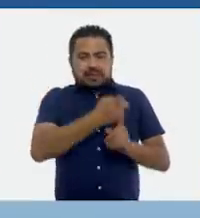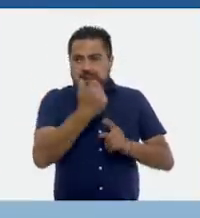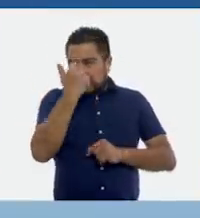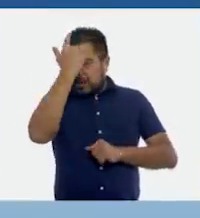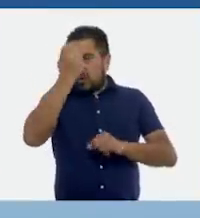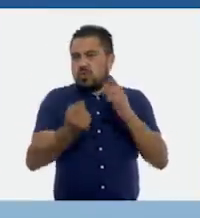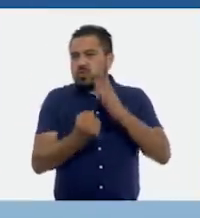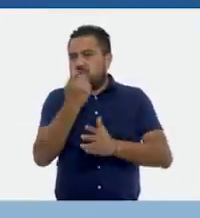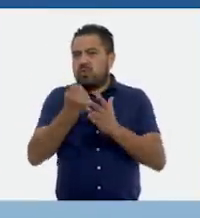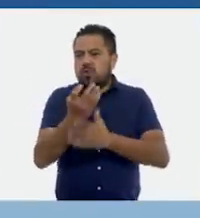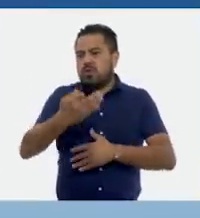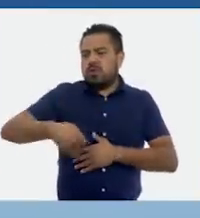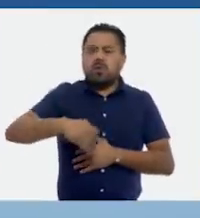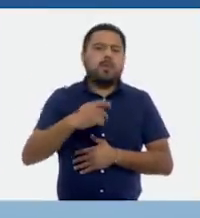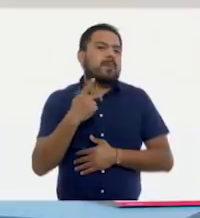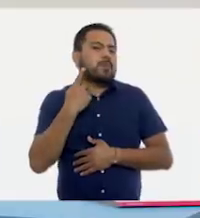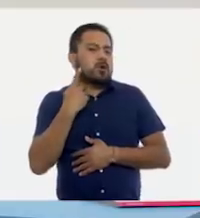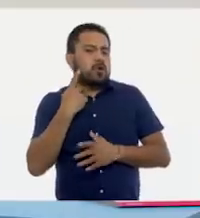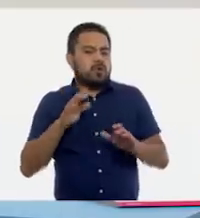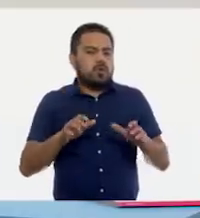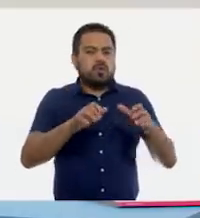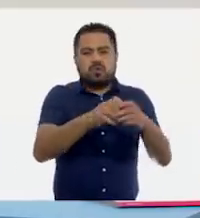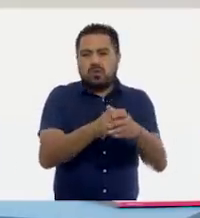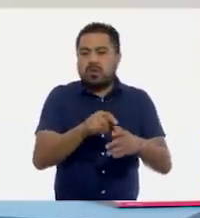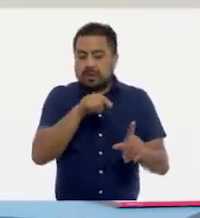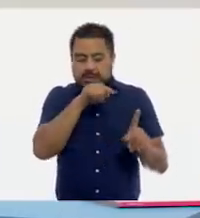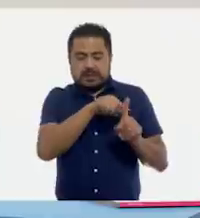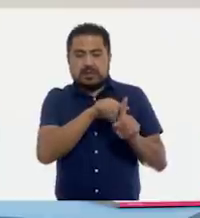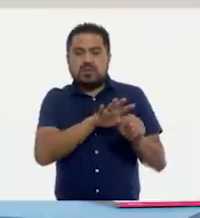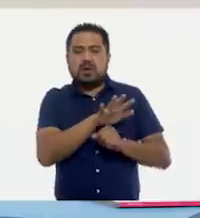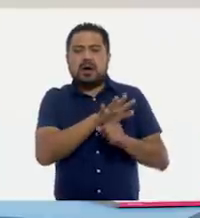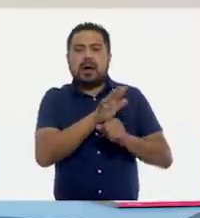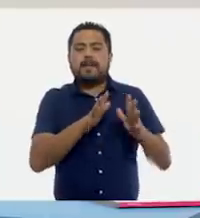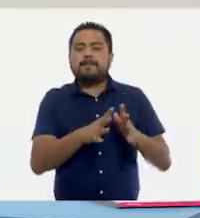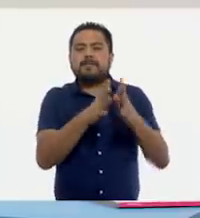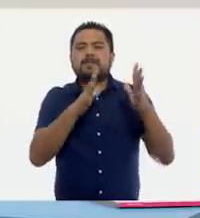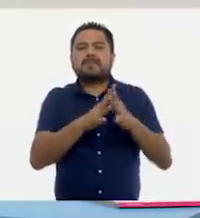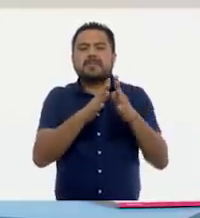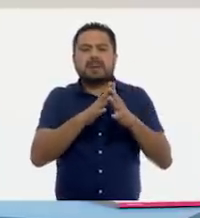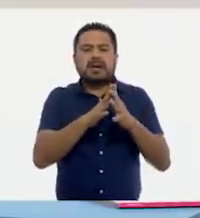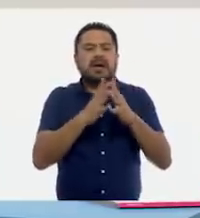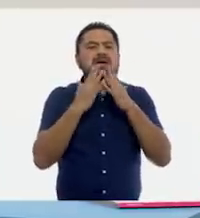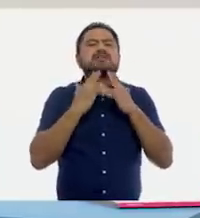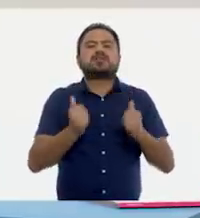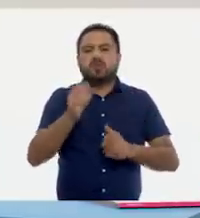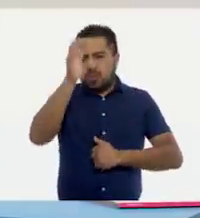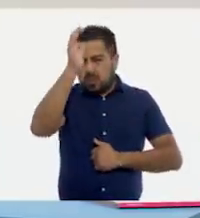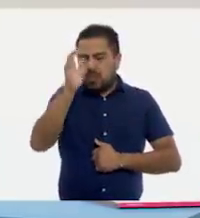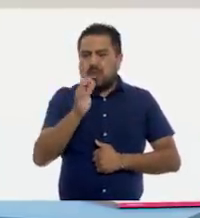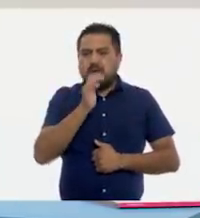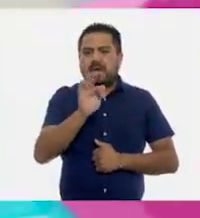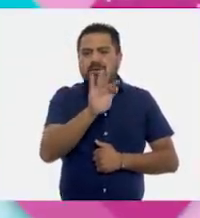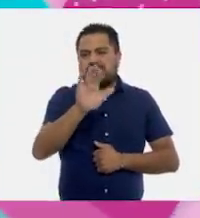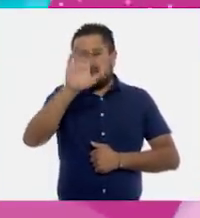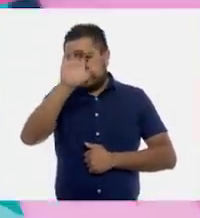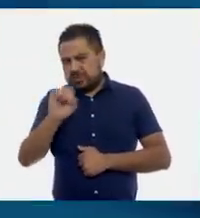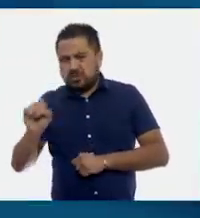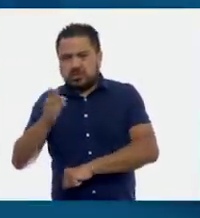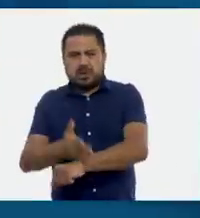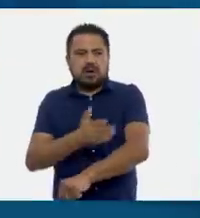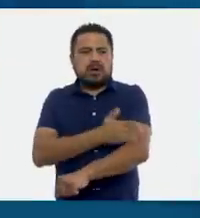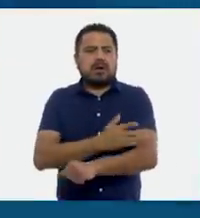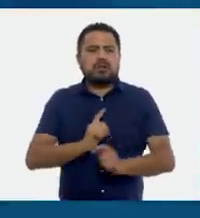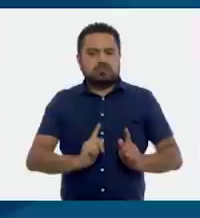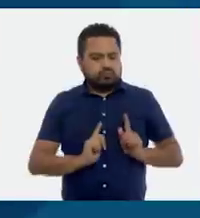crearon nuevos clubes políticos. Uno de estos contó con la participación del hacendado coahuilense Francisco I. Madero, quien